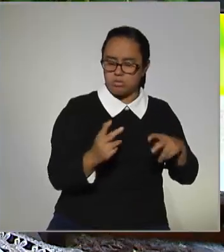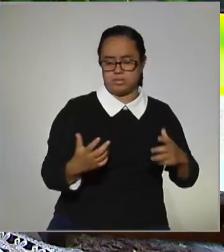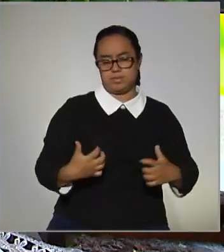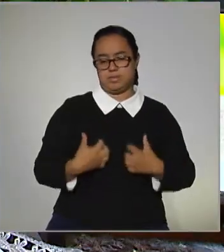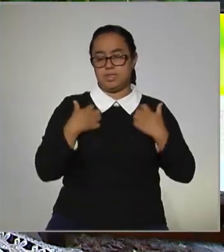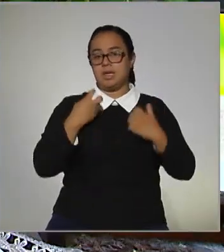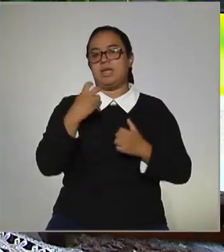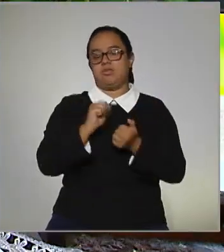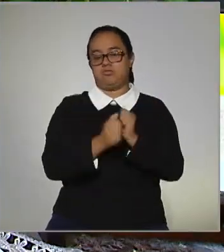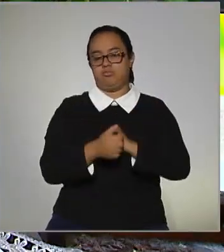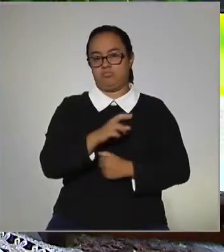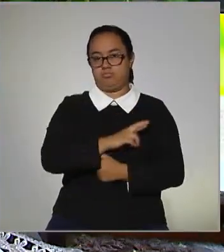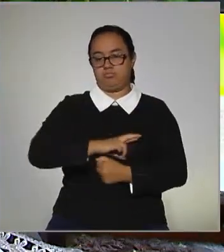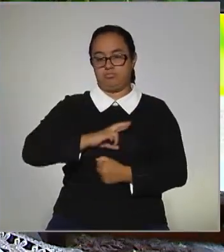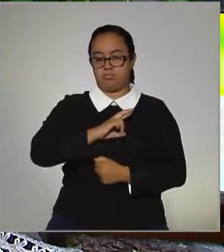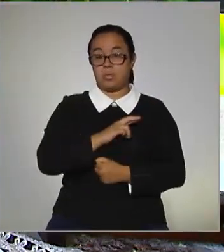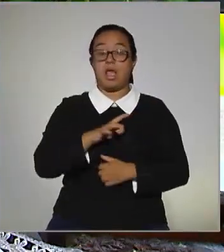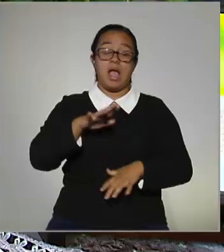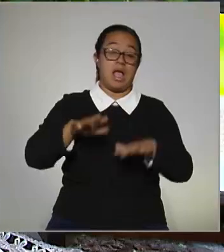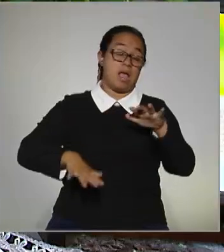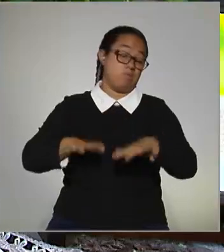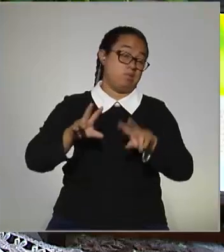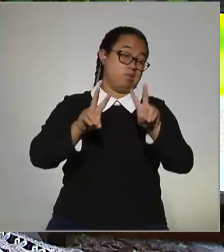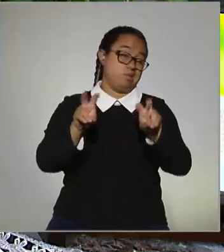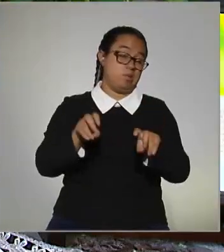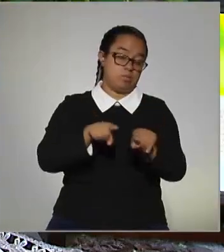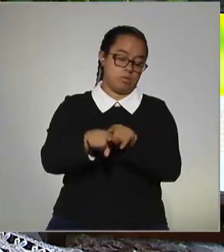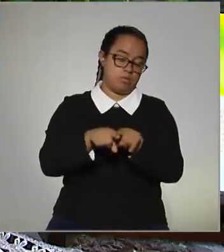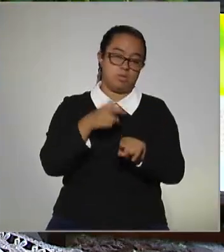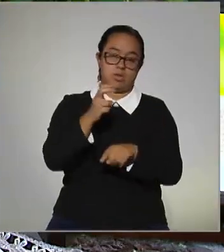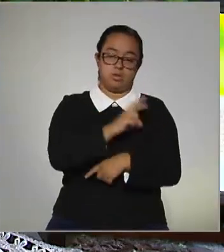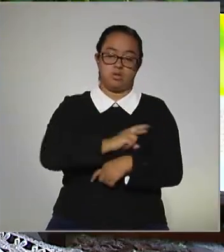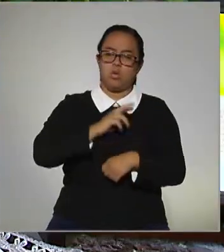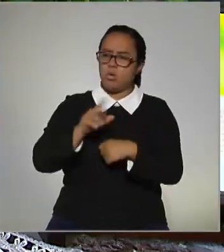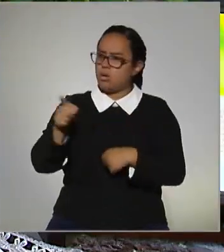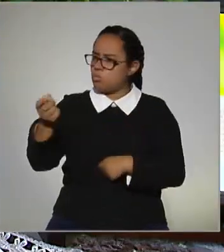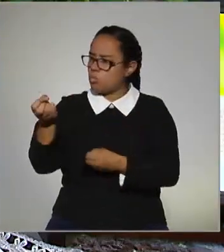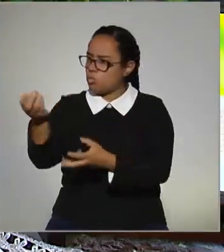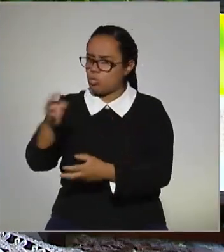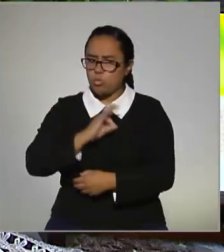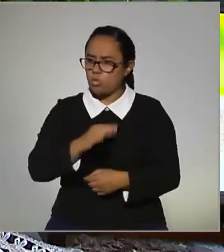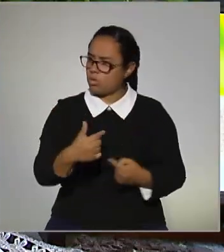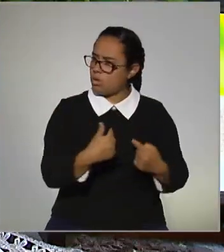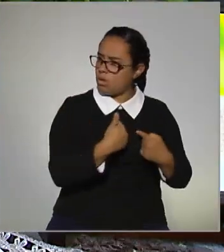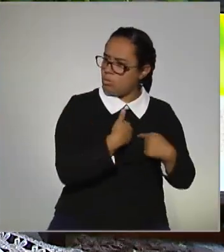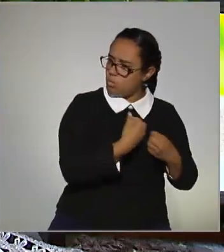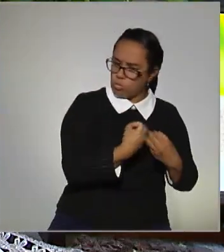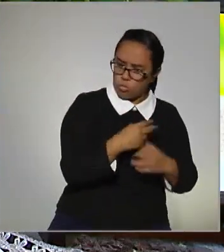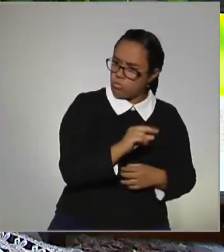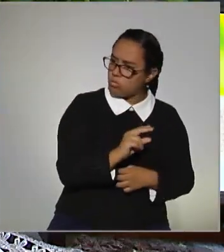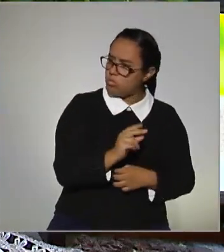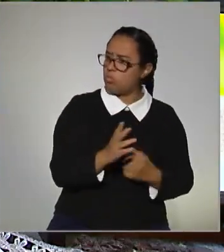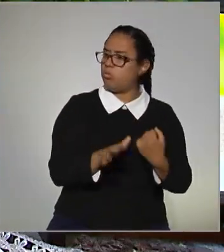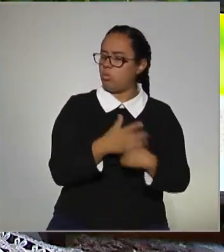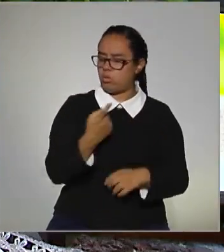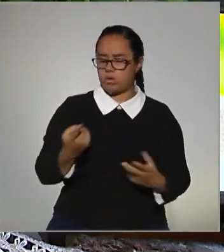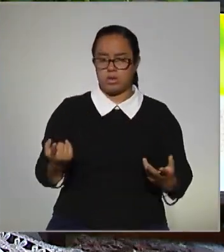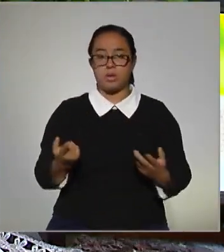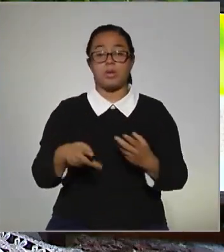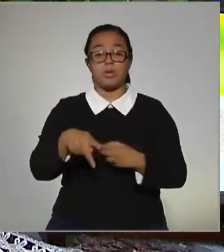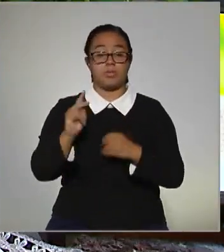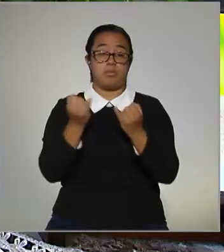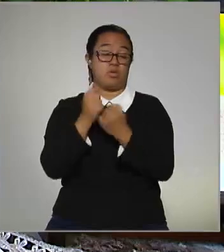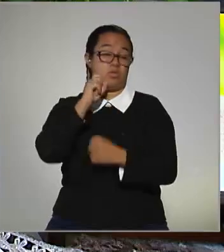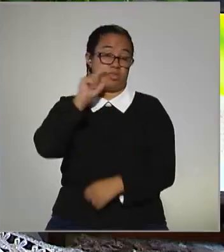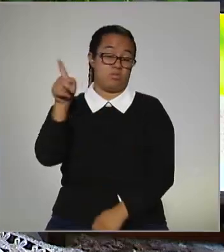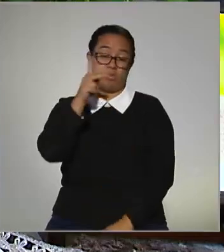el resentimiento con el tema de los hermanos, de la relación con hermanos, porque a otros sí se lo das, pero a mí no. Pero también tiene que ver con los papás